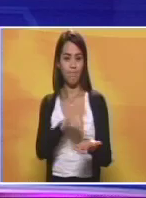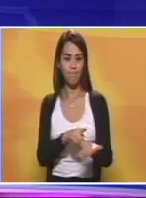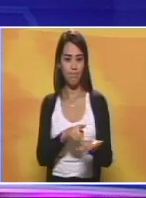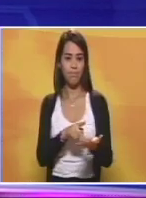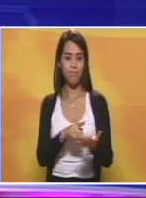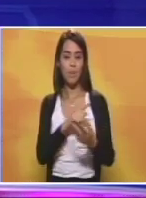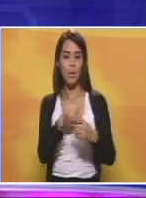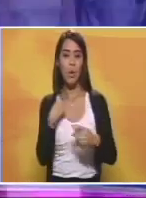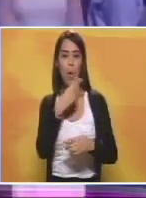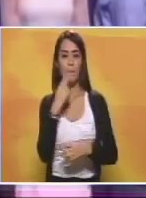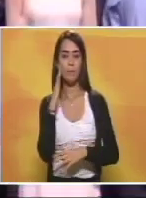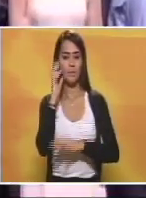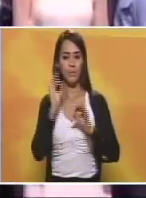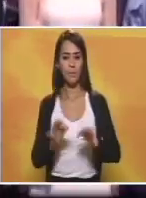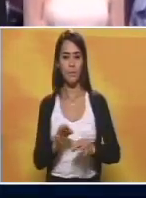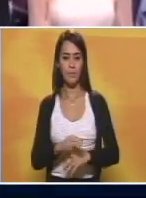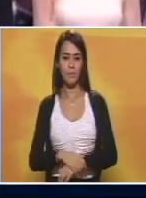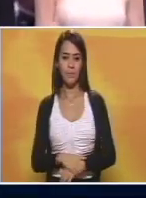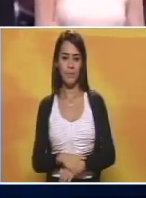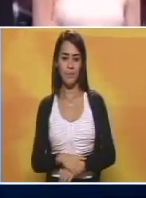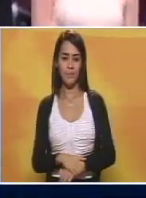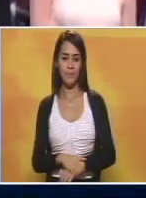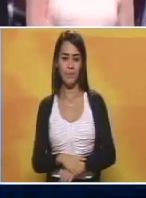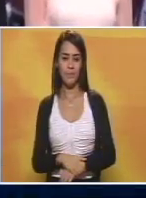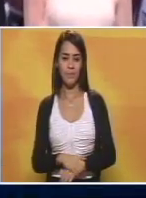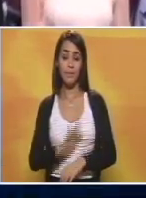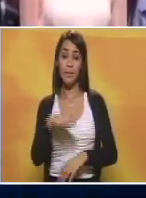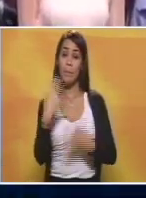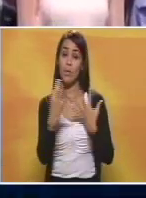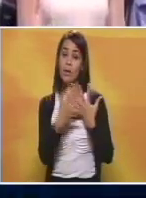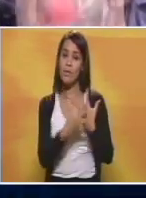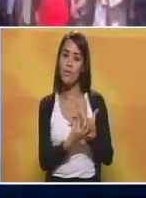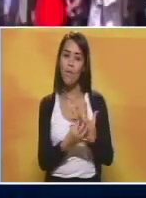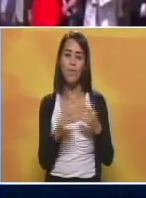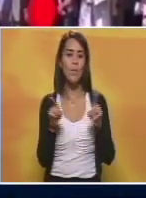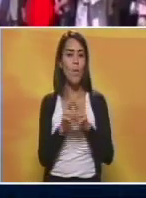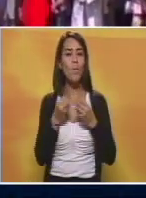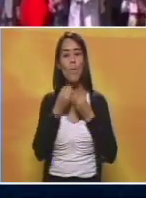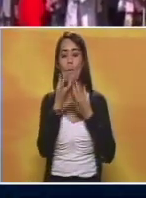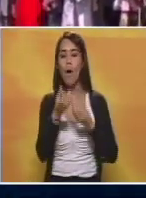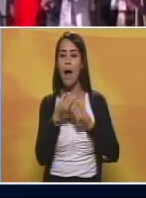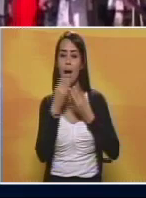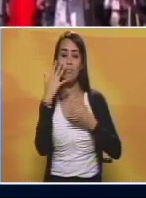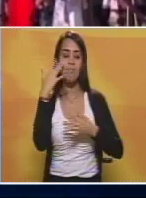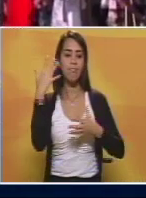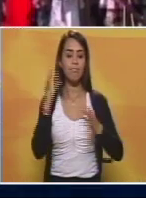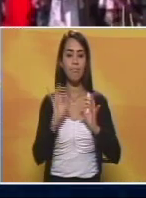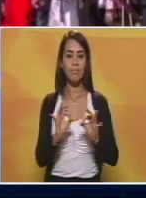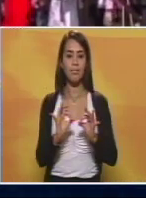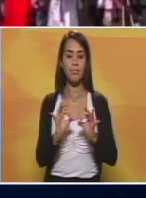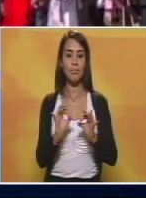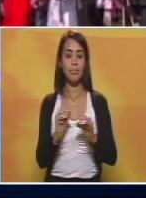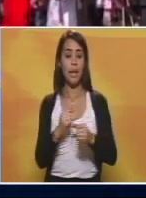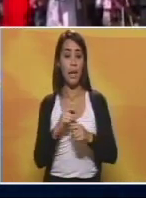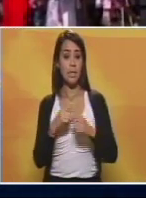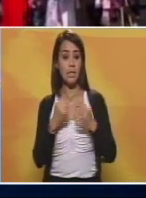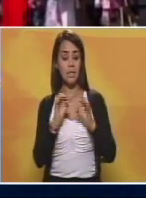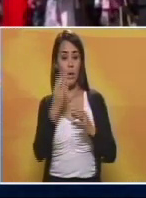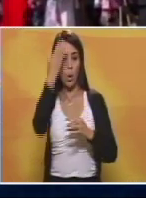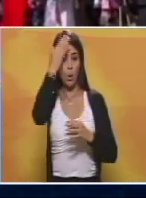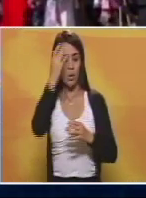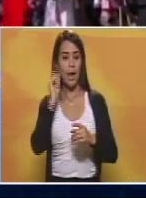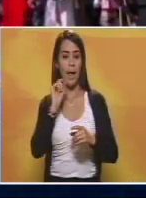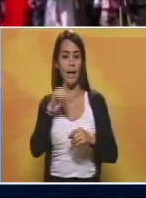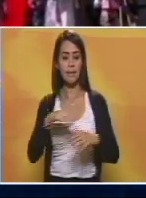un compromiso oficial luego de una boda de cuentos de hadas que rompió con los patrones de la corona - martín se